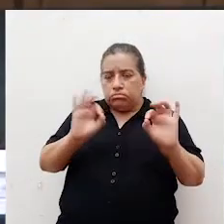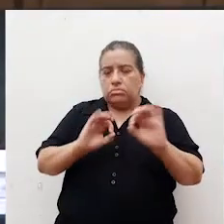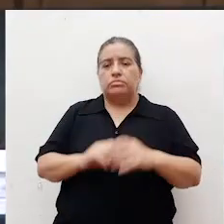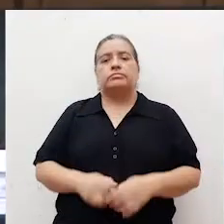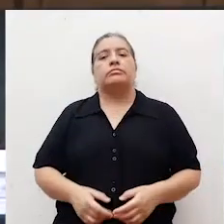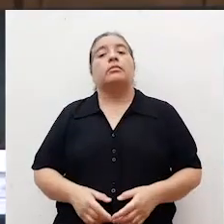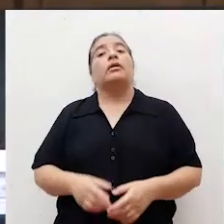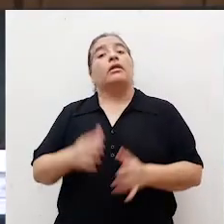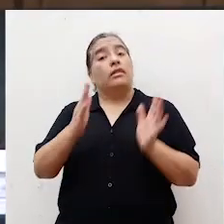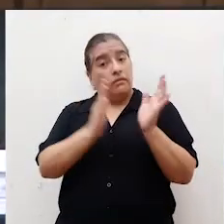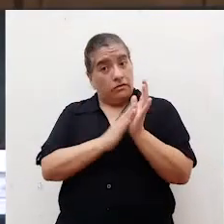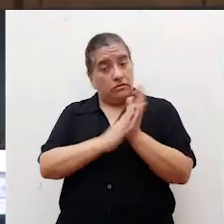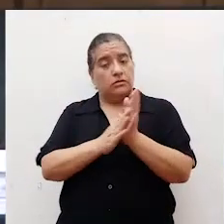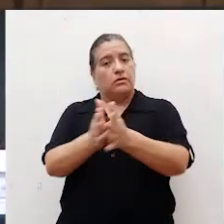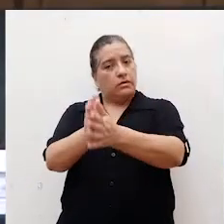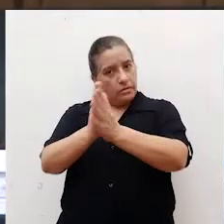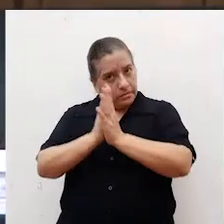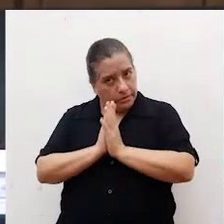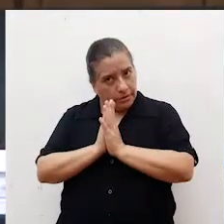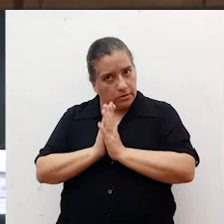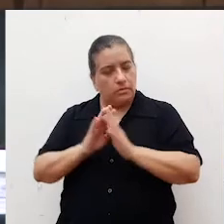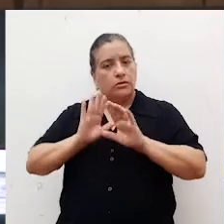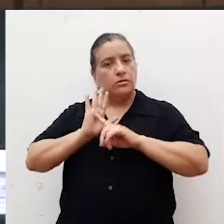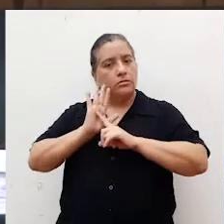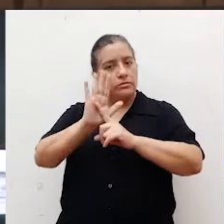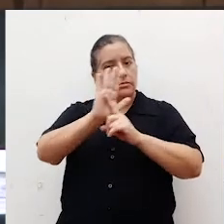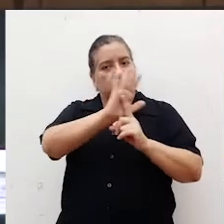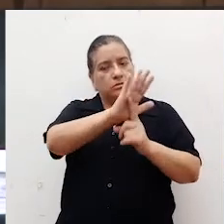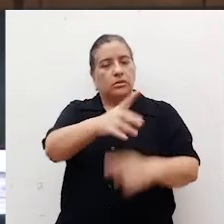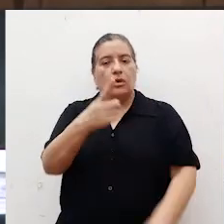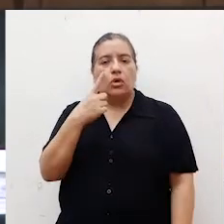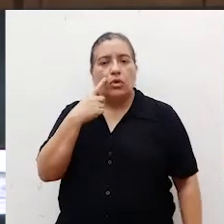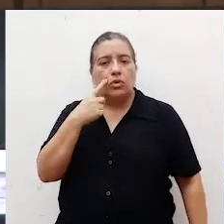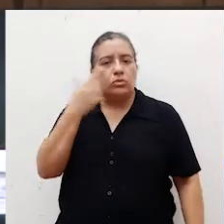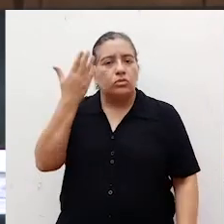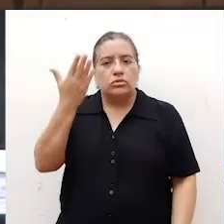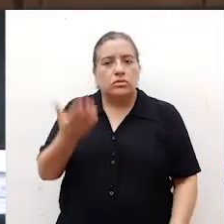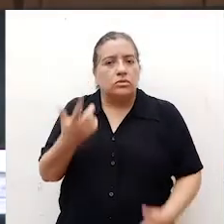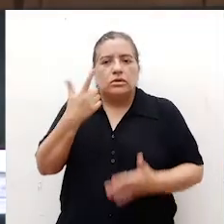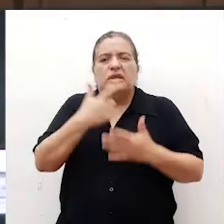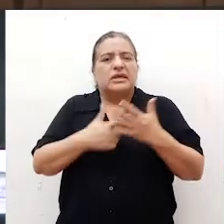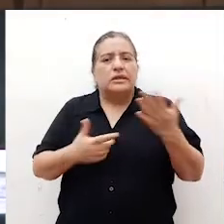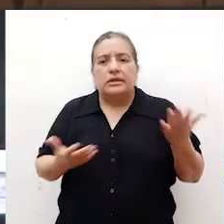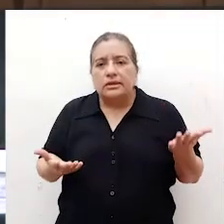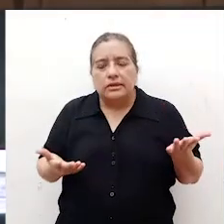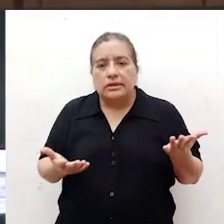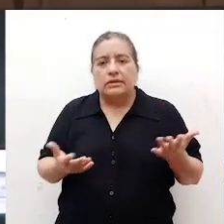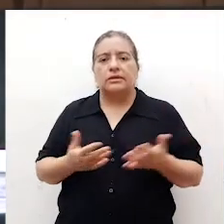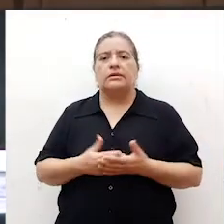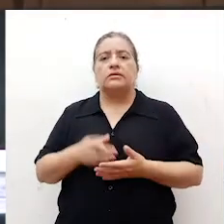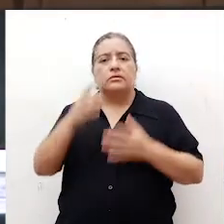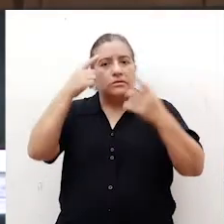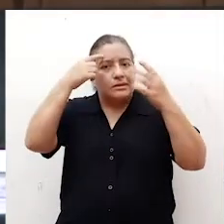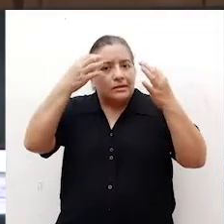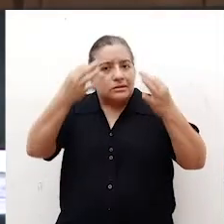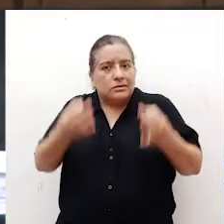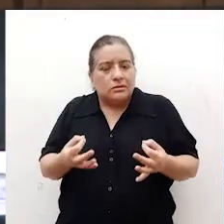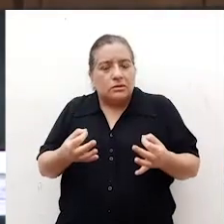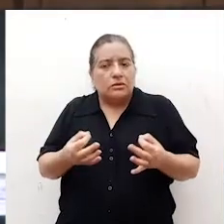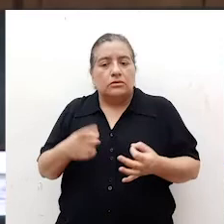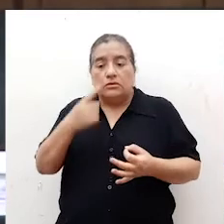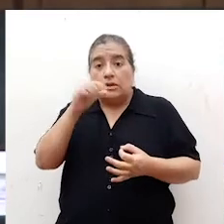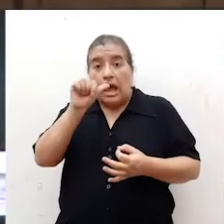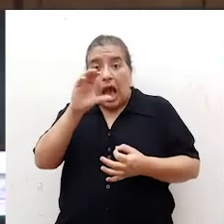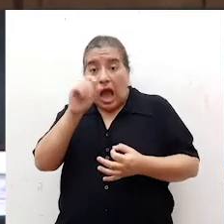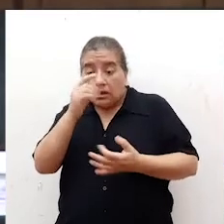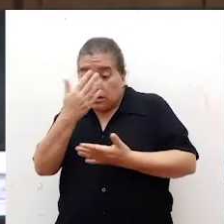Estado se habló la necesidad de que se distribuyan mascarillas durante todo el año, de manera gratuita.